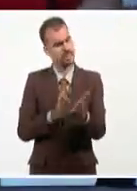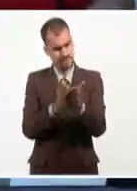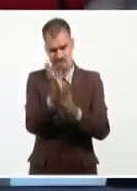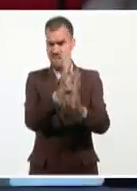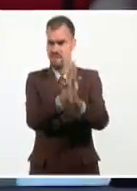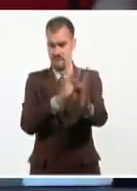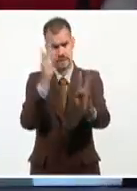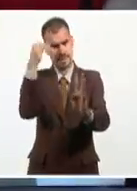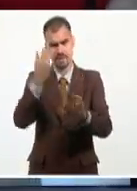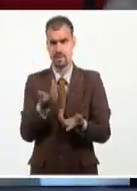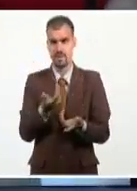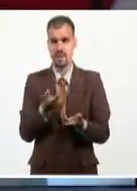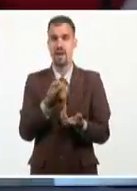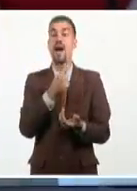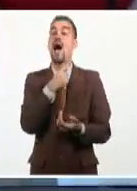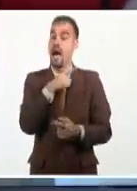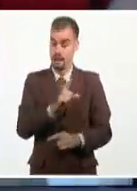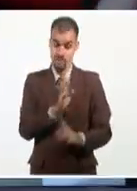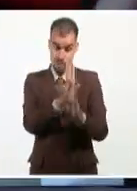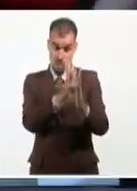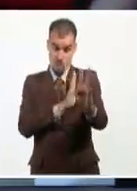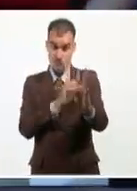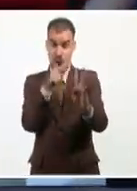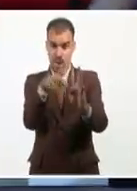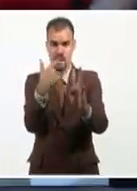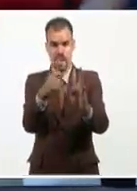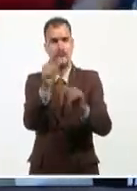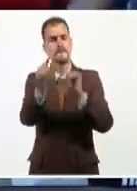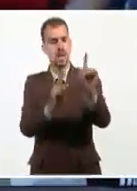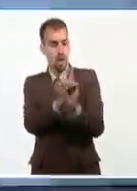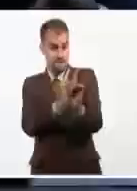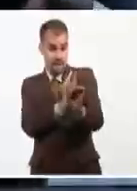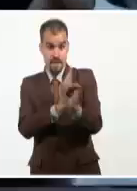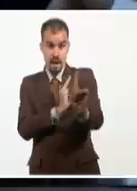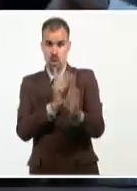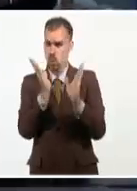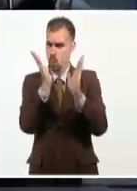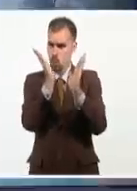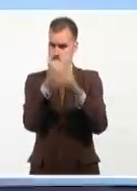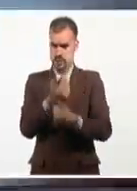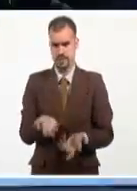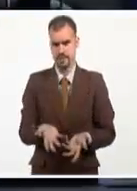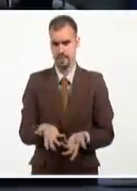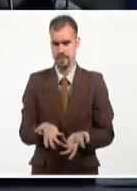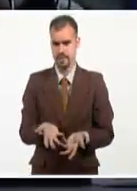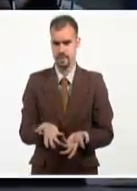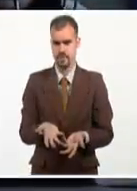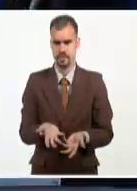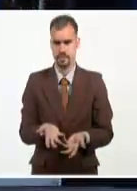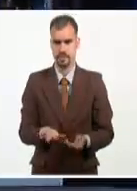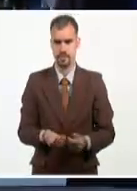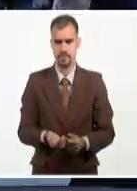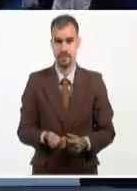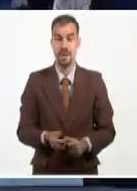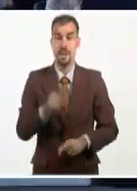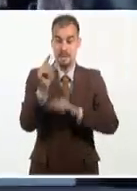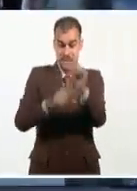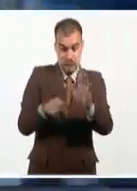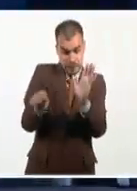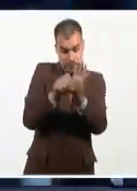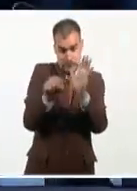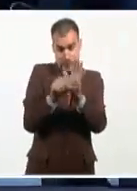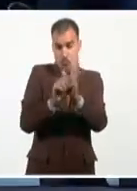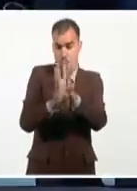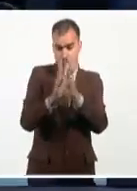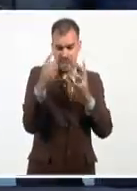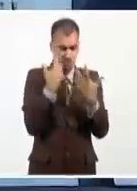no se respeta la distancia física. También hay quien con razón ha asegurado que esas aglomeraciones en las colas tienen rostro gris